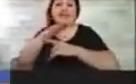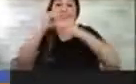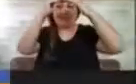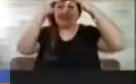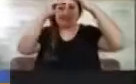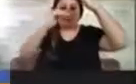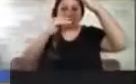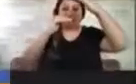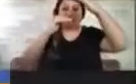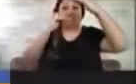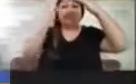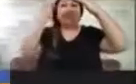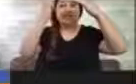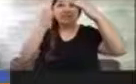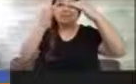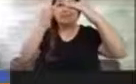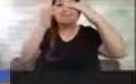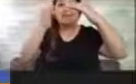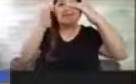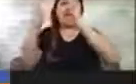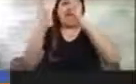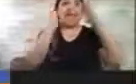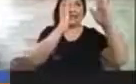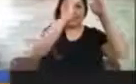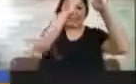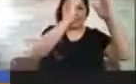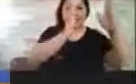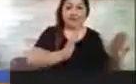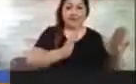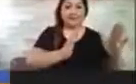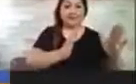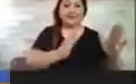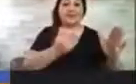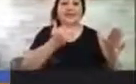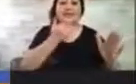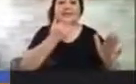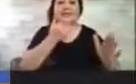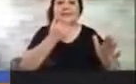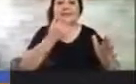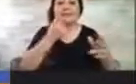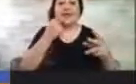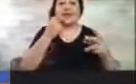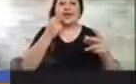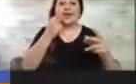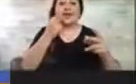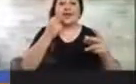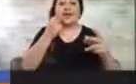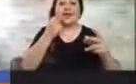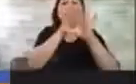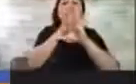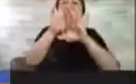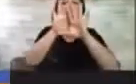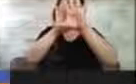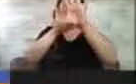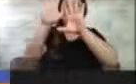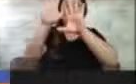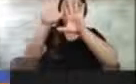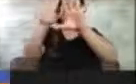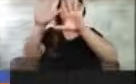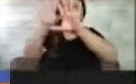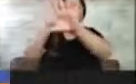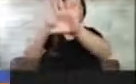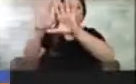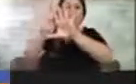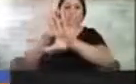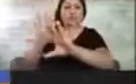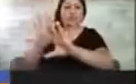contraste. Nosotros recomendamos que se utilicen altos contrastes y fondos lisos. Es muy difícil leer